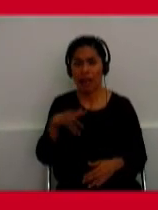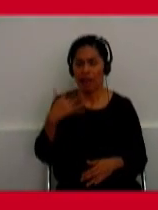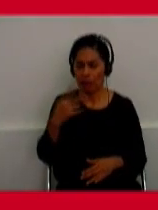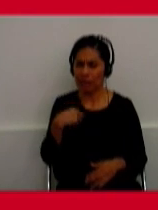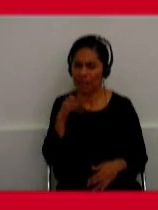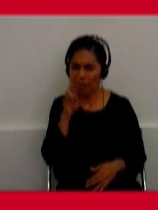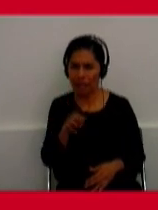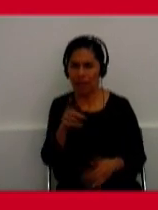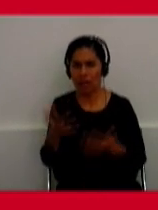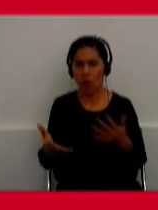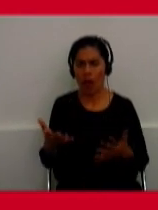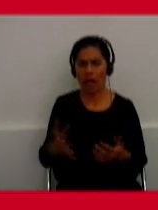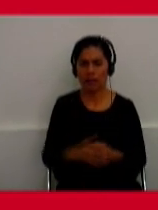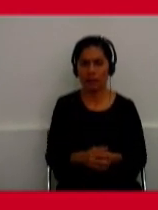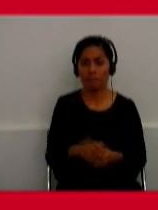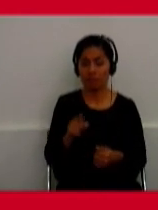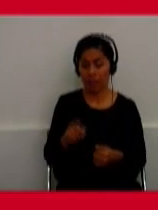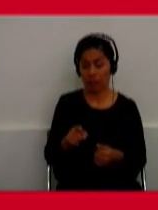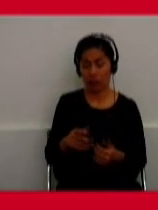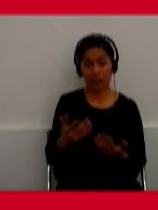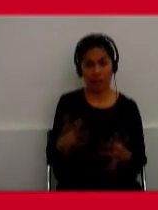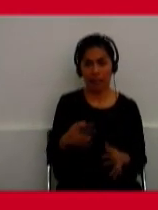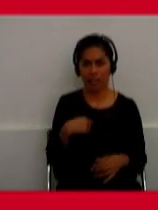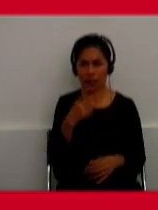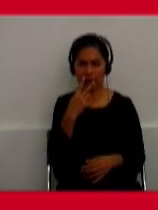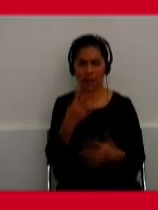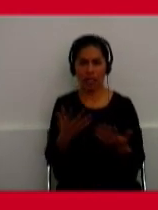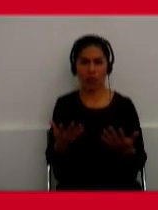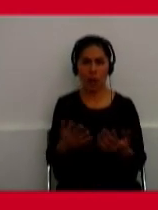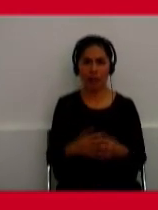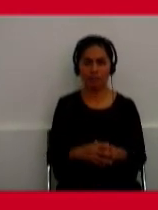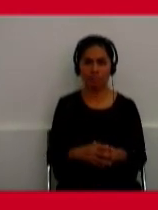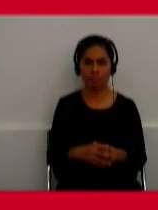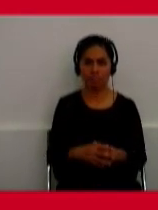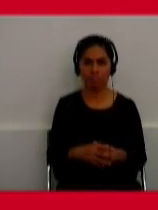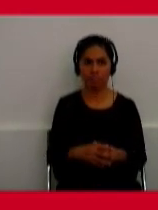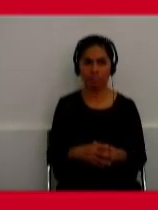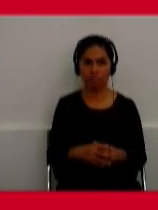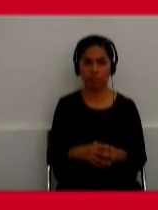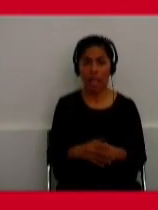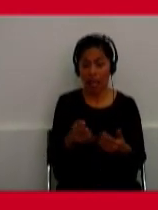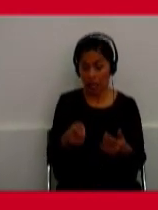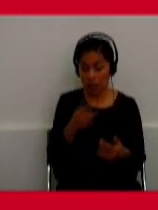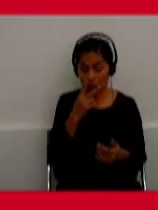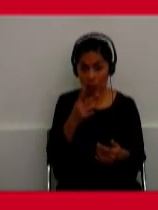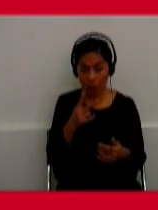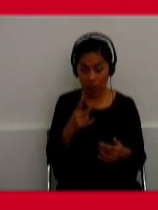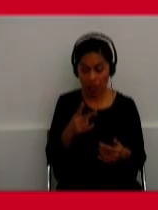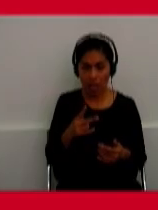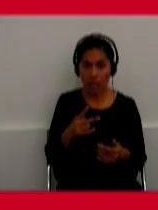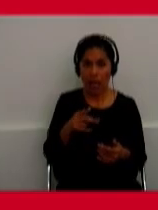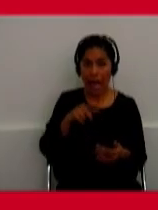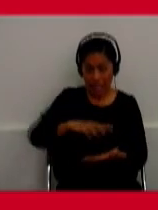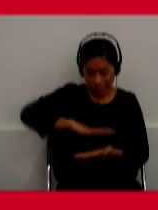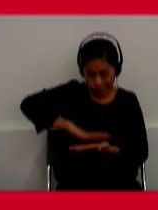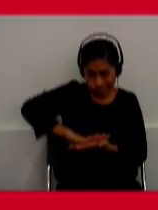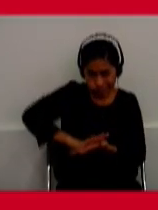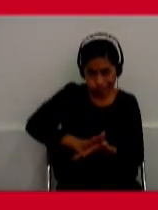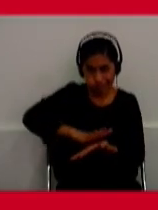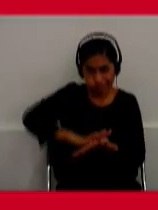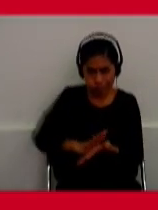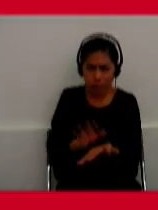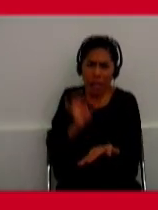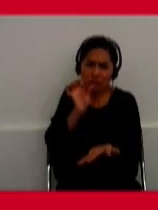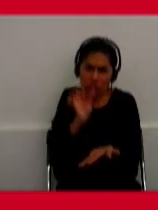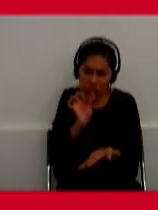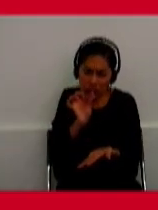sedimentación estática y dinámica, con eso definimos, digamos, la característica del tamaño del espesador. Después vemos la